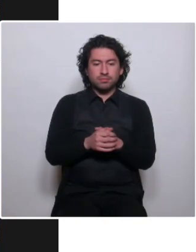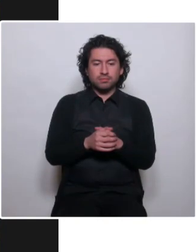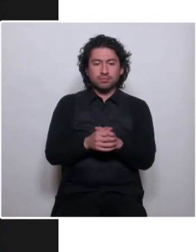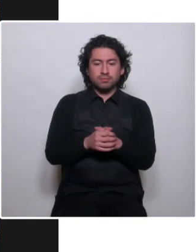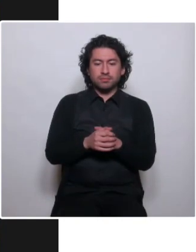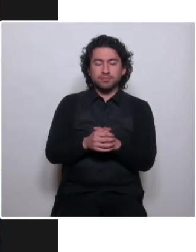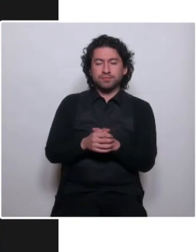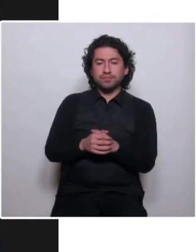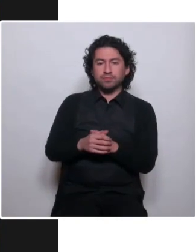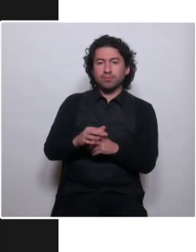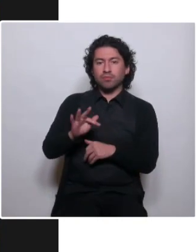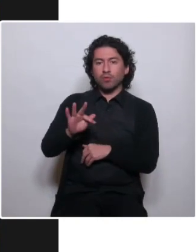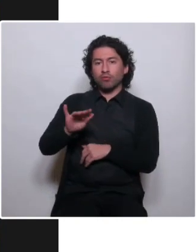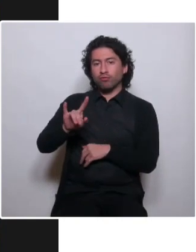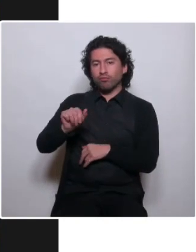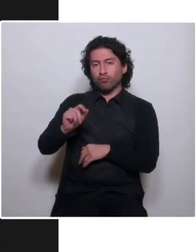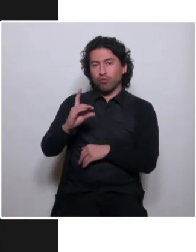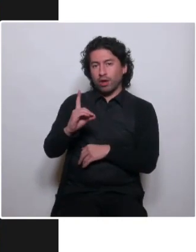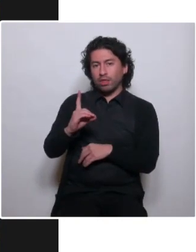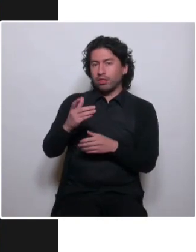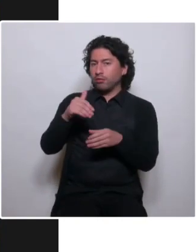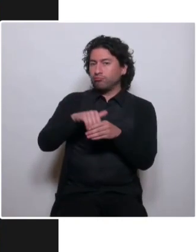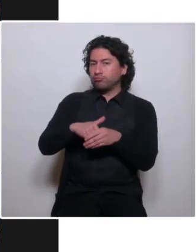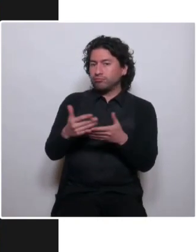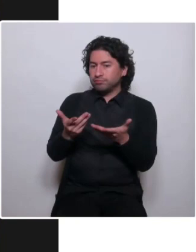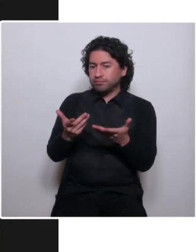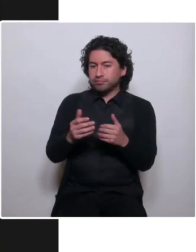Fuad Chaín, ¿cómo vota?